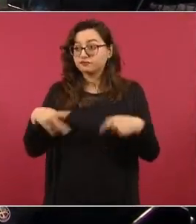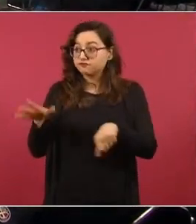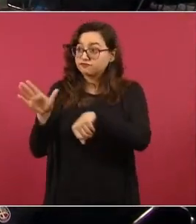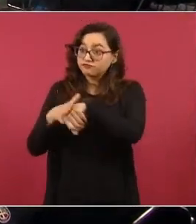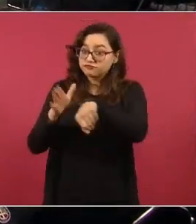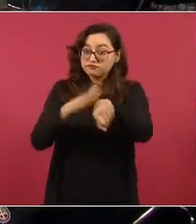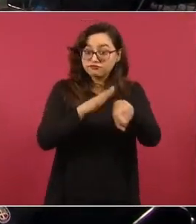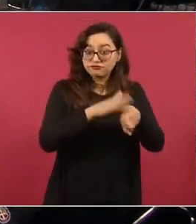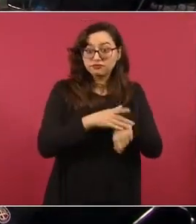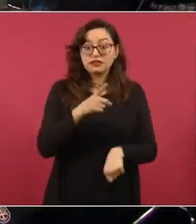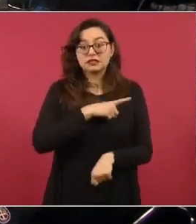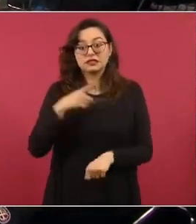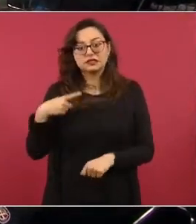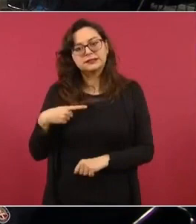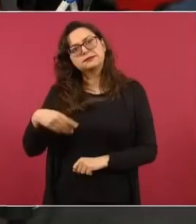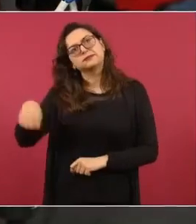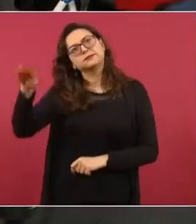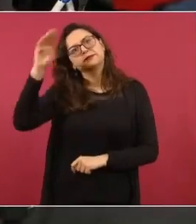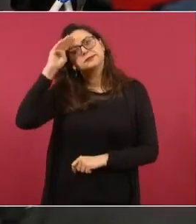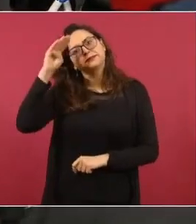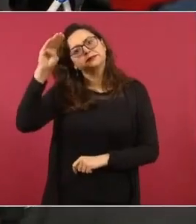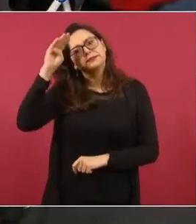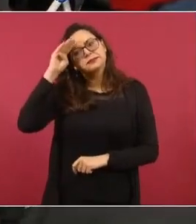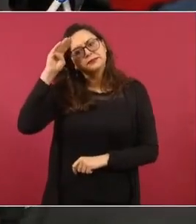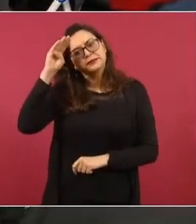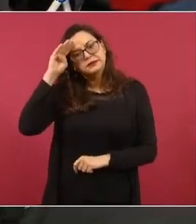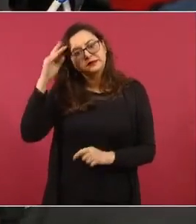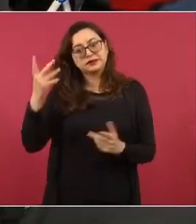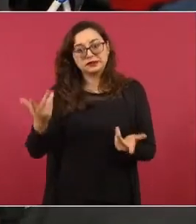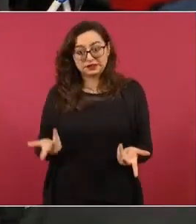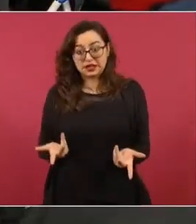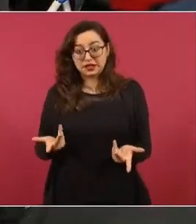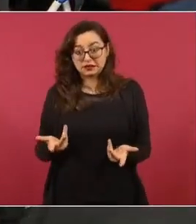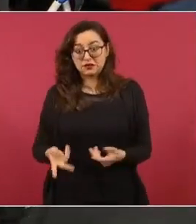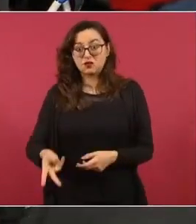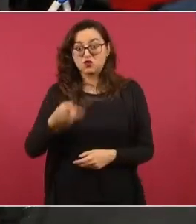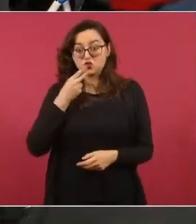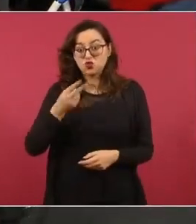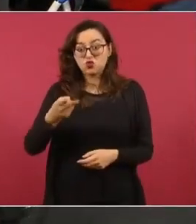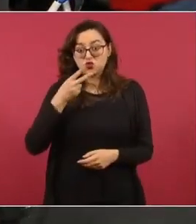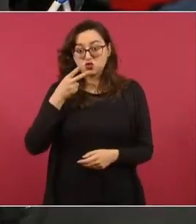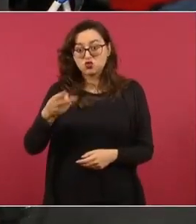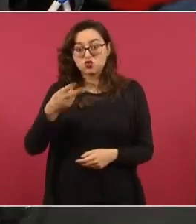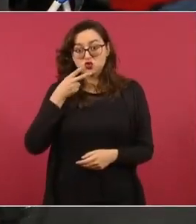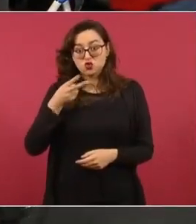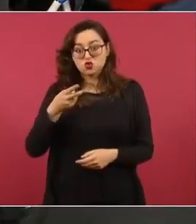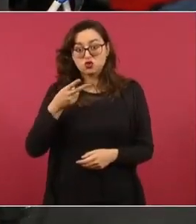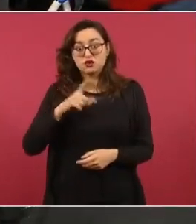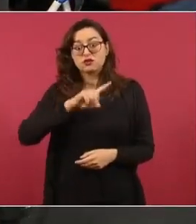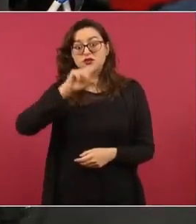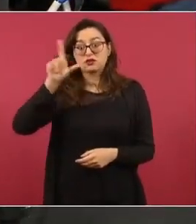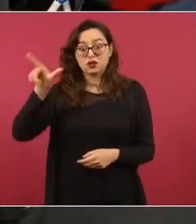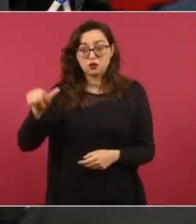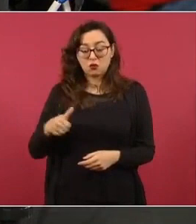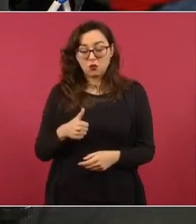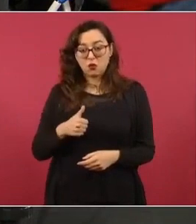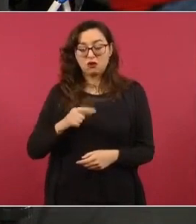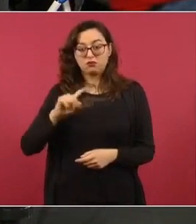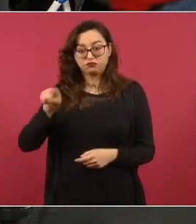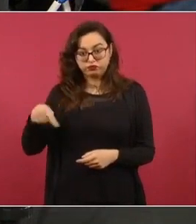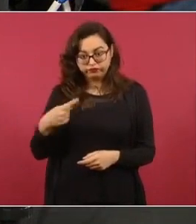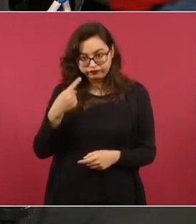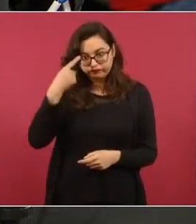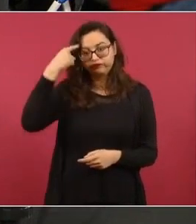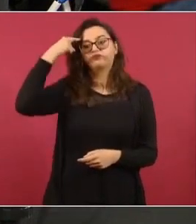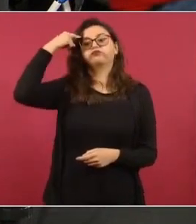del tiempo que tarda en llegar la nicotina al cerebro después de haber dado el primer golpe, que se dan aproximadamente